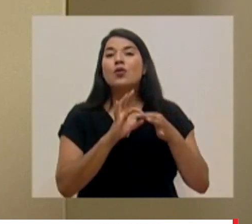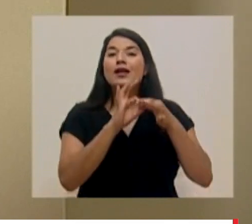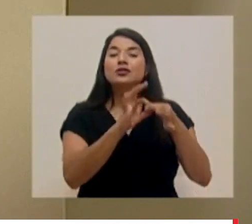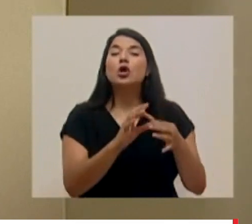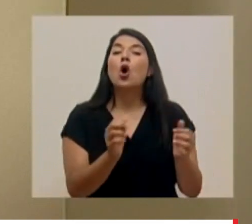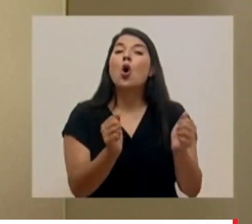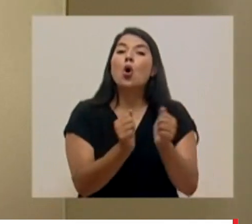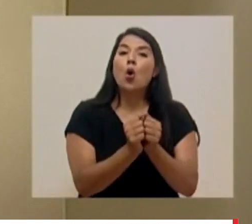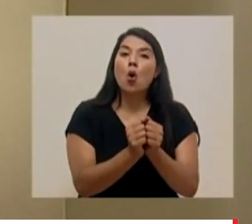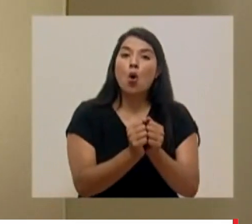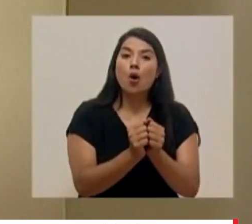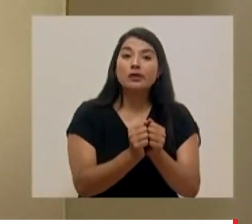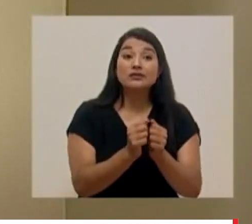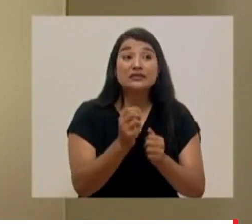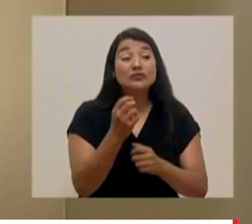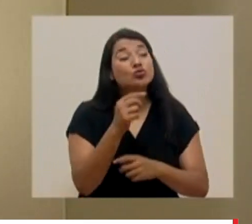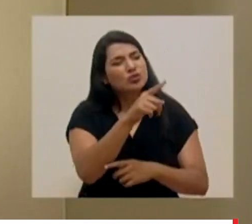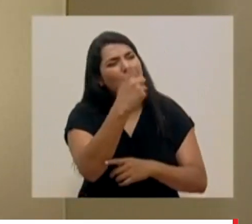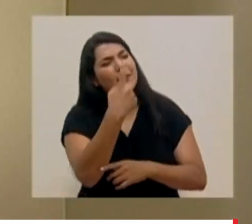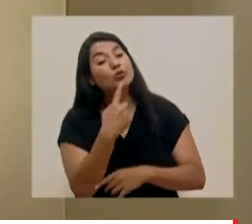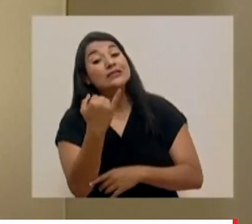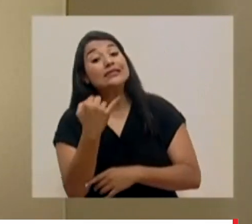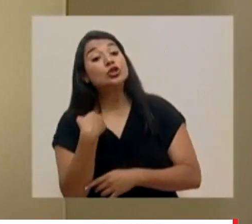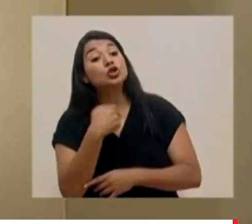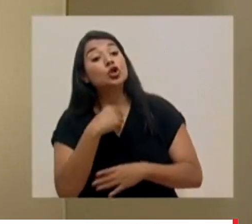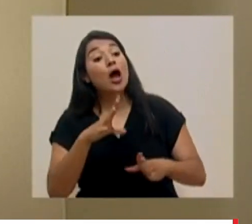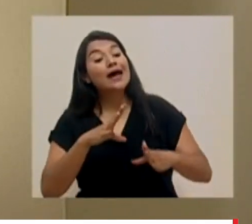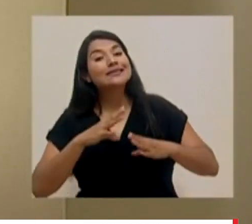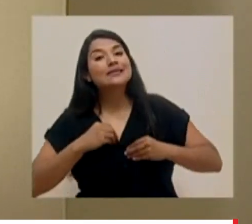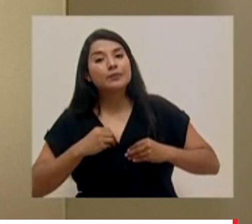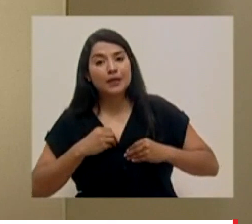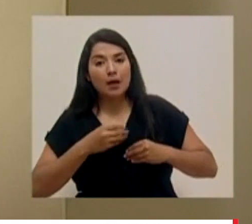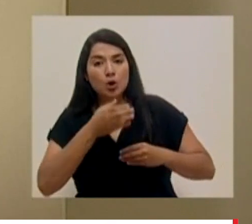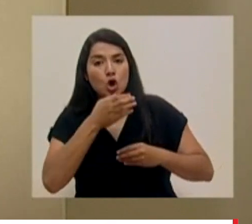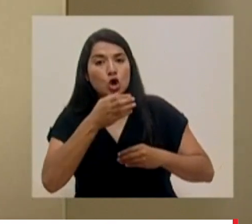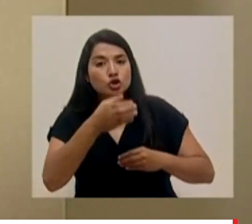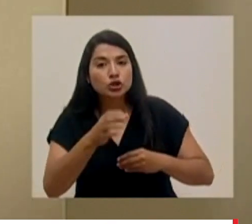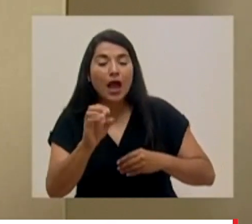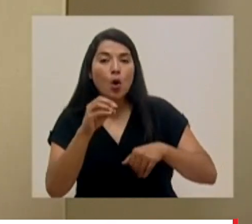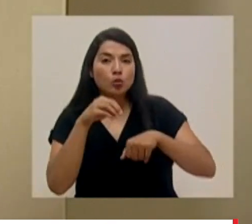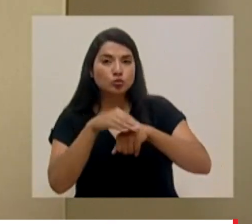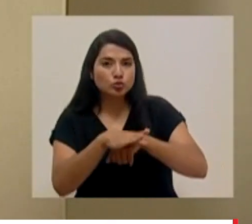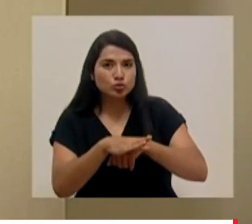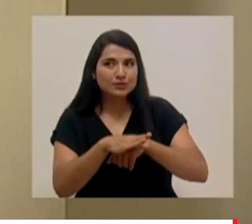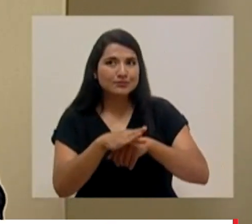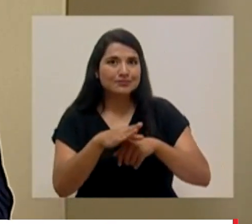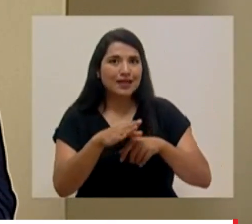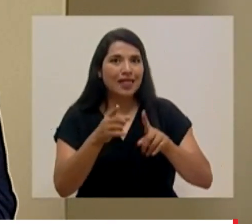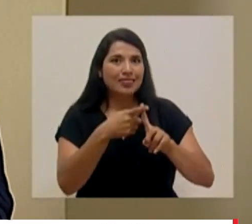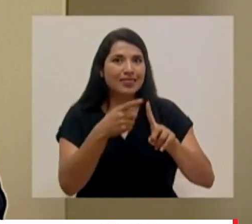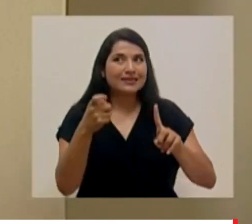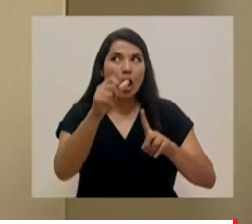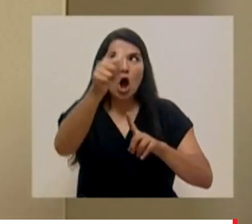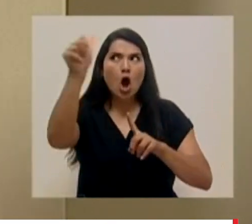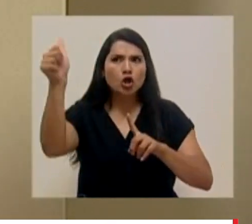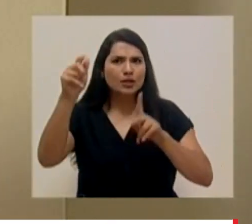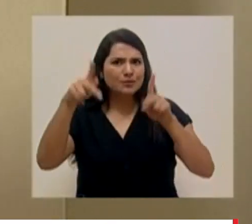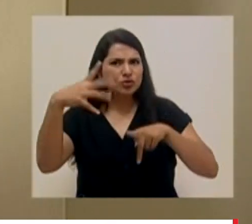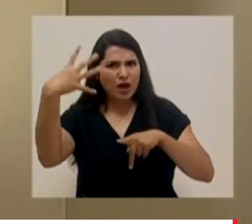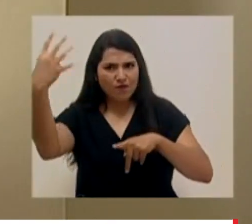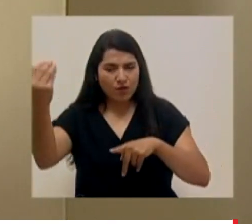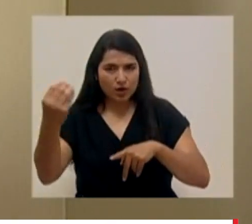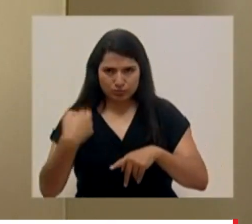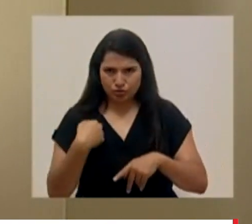o instituciones fuera del grupo del COE, que nos reunimos diariamente. Y efectivamente lo